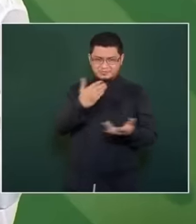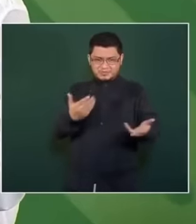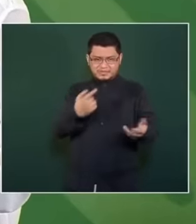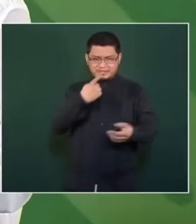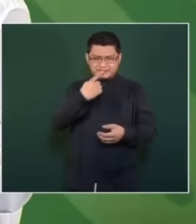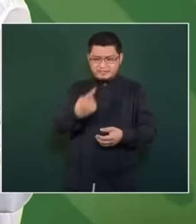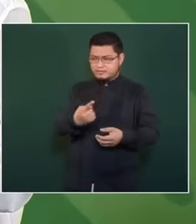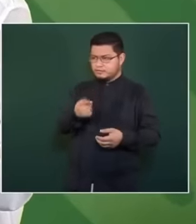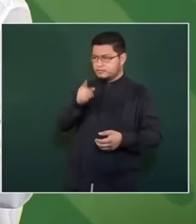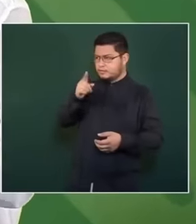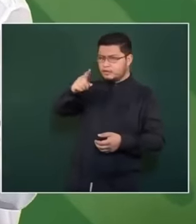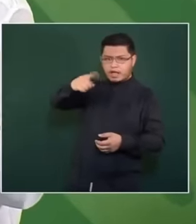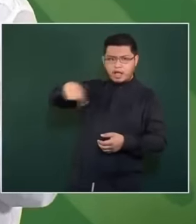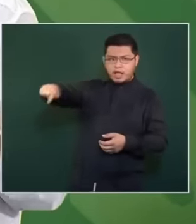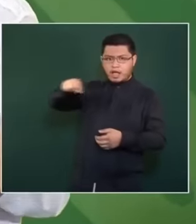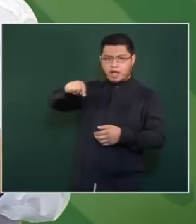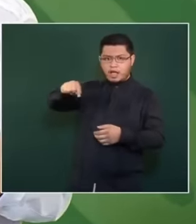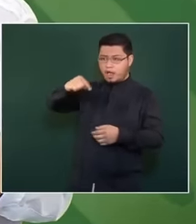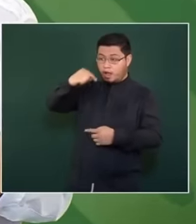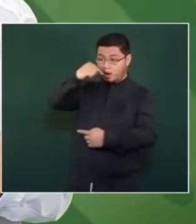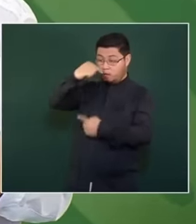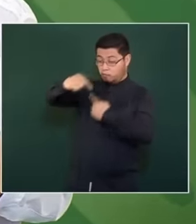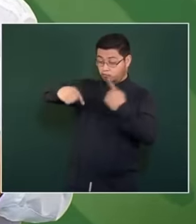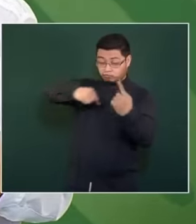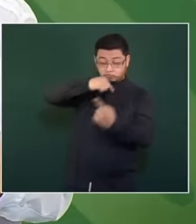utilizarse todas las turbinas